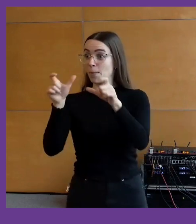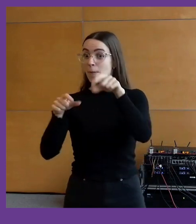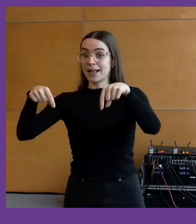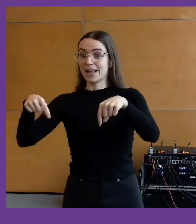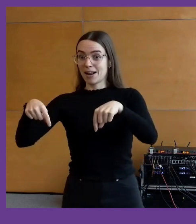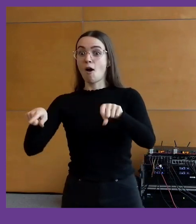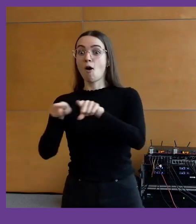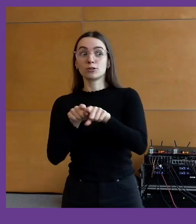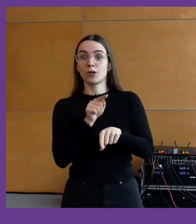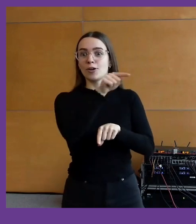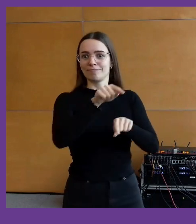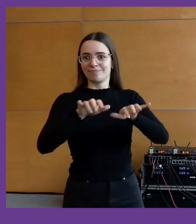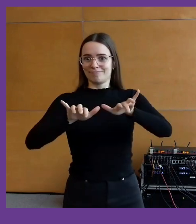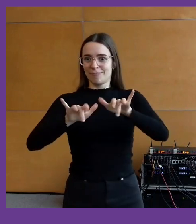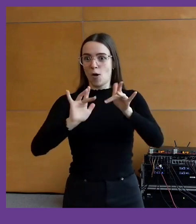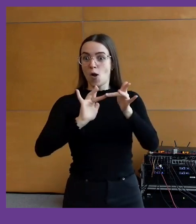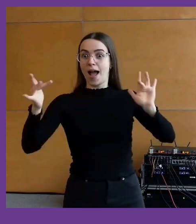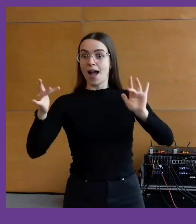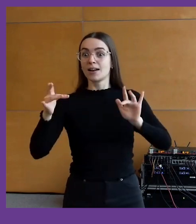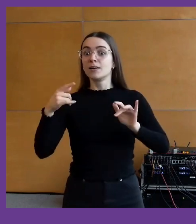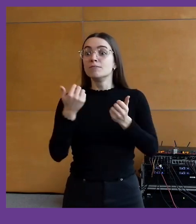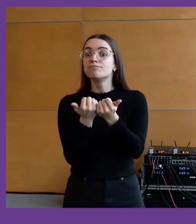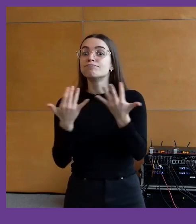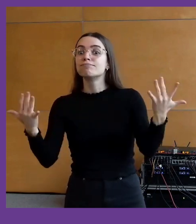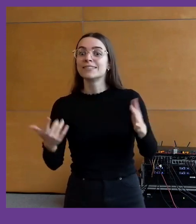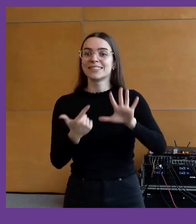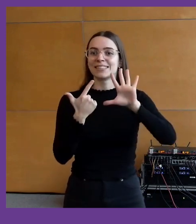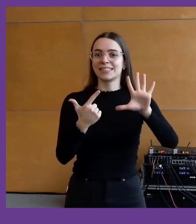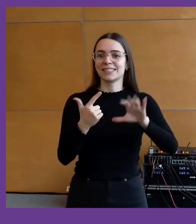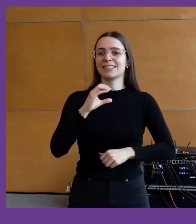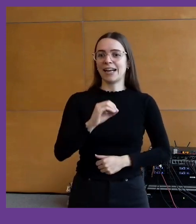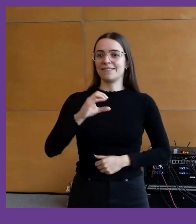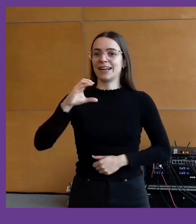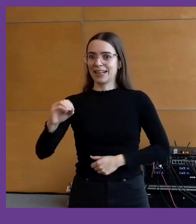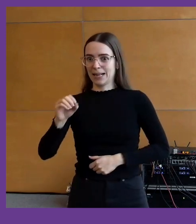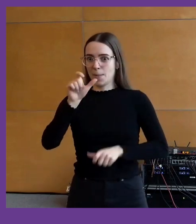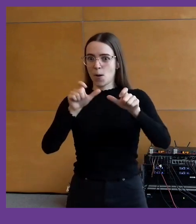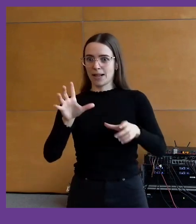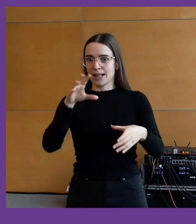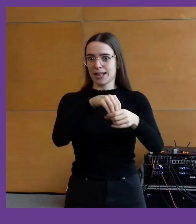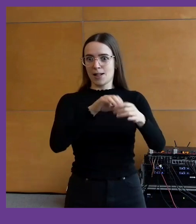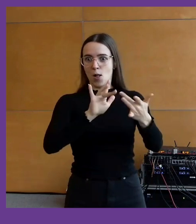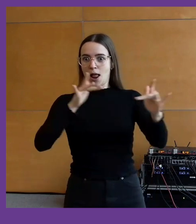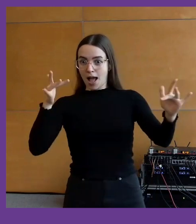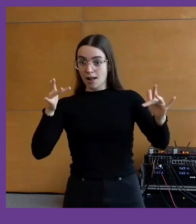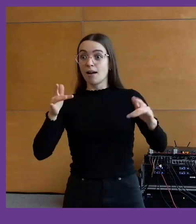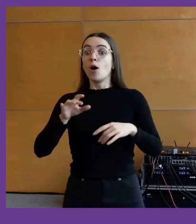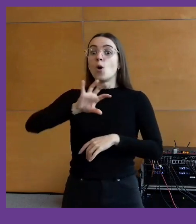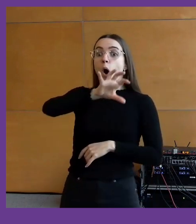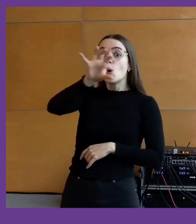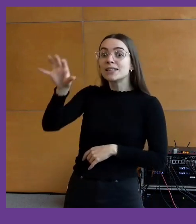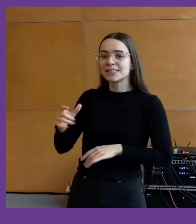110, pero hay gente de 60, 70 países escuchándonos. Y hace 15, 20 años, en los eventos